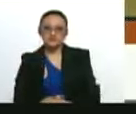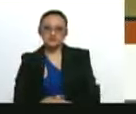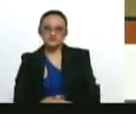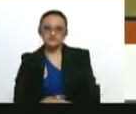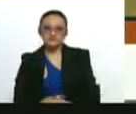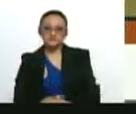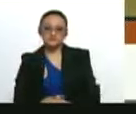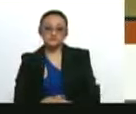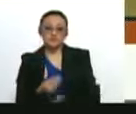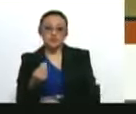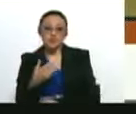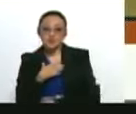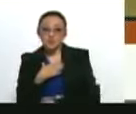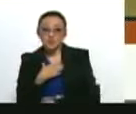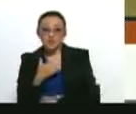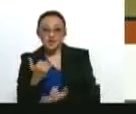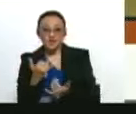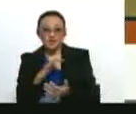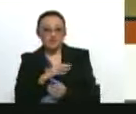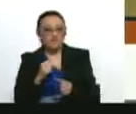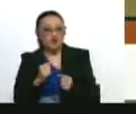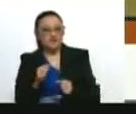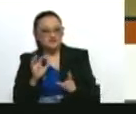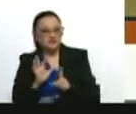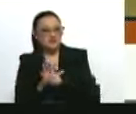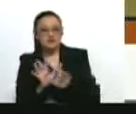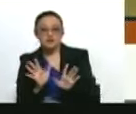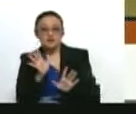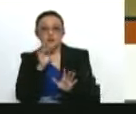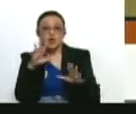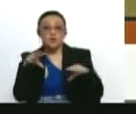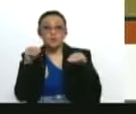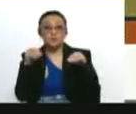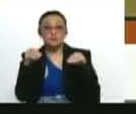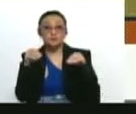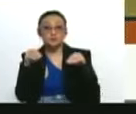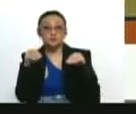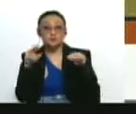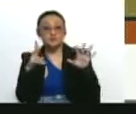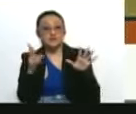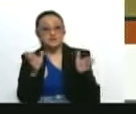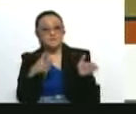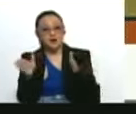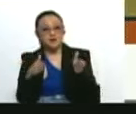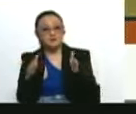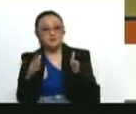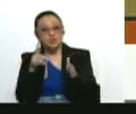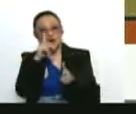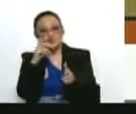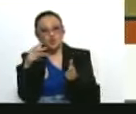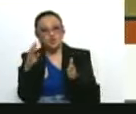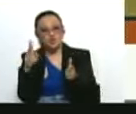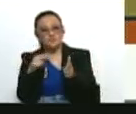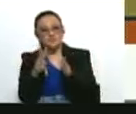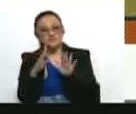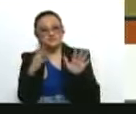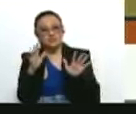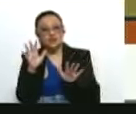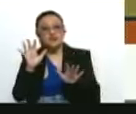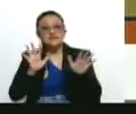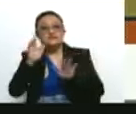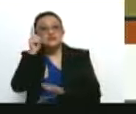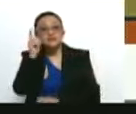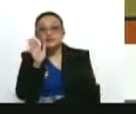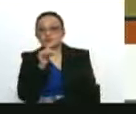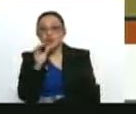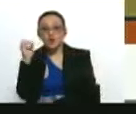Como no pudieron por las vías de fuerza, nos dejaron sin luz. 7 de marzo del año 19, 15 días sin luz a todo